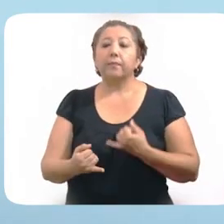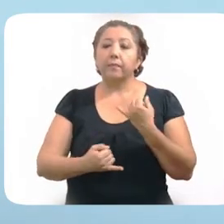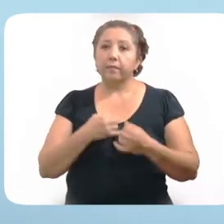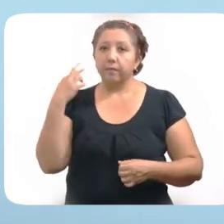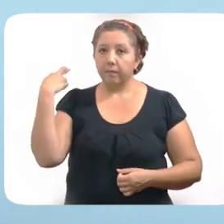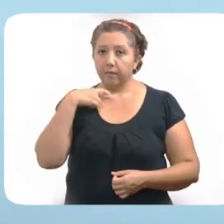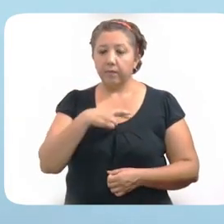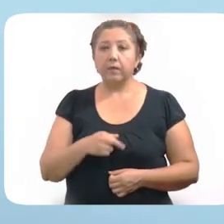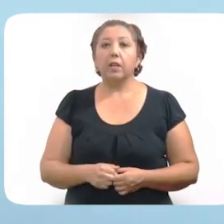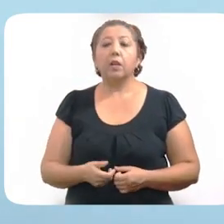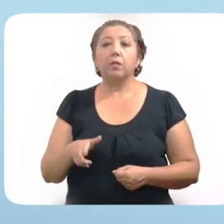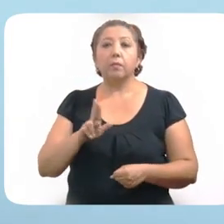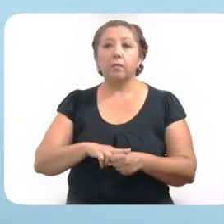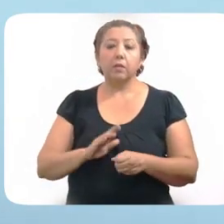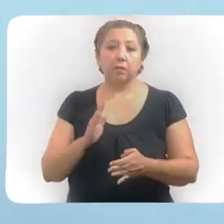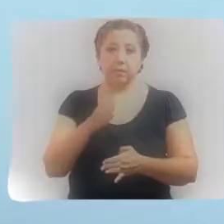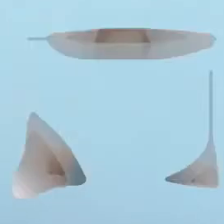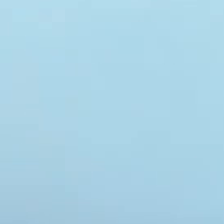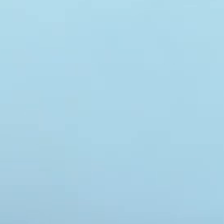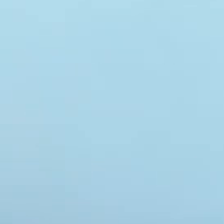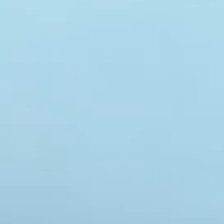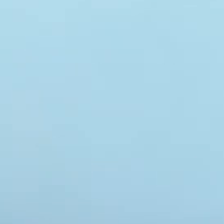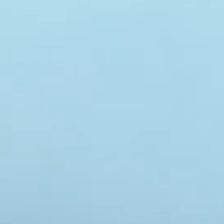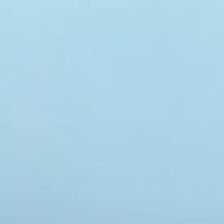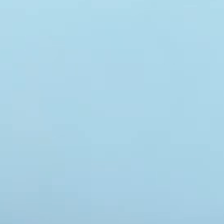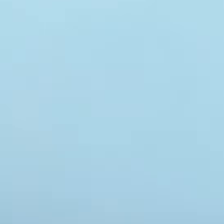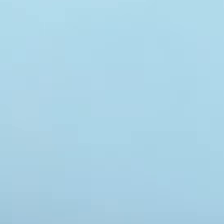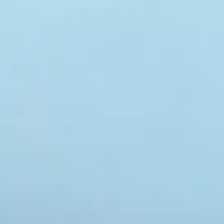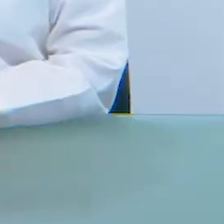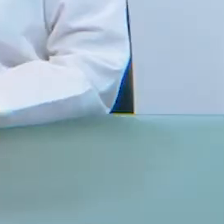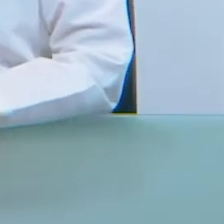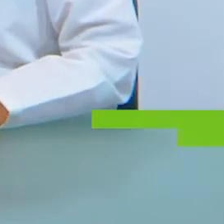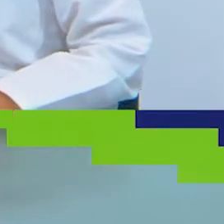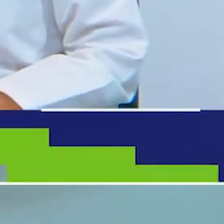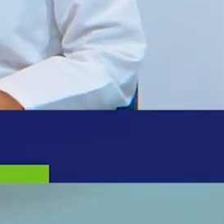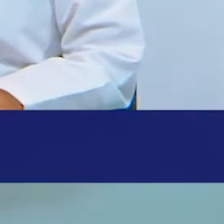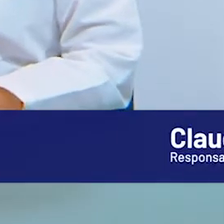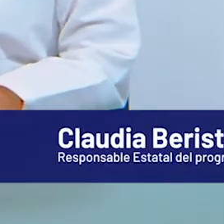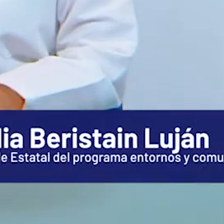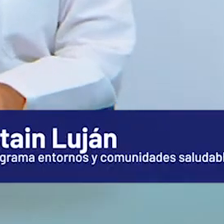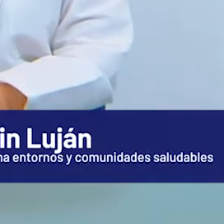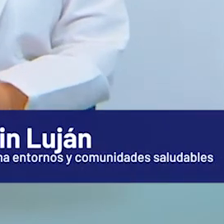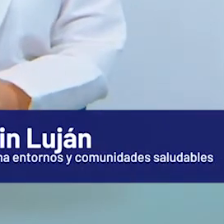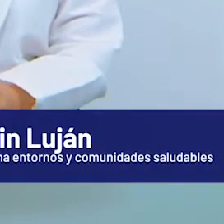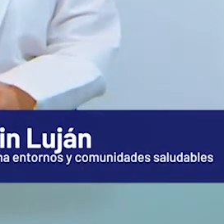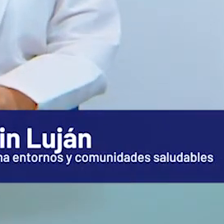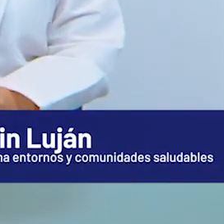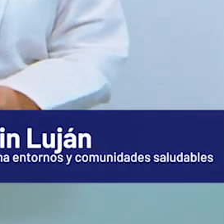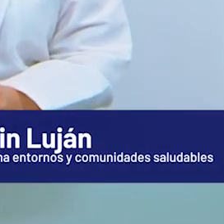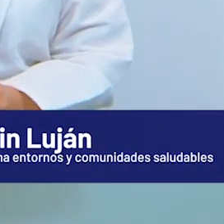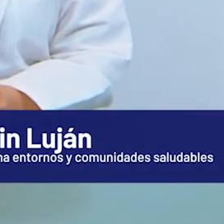acudir de inmediato al centro de salud más cercano. Este es el reporte del día de hoy, doctora. Muchas gracias, doctora.